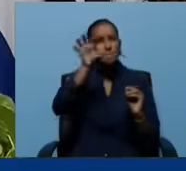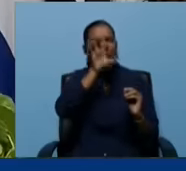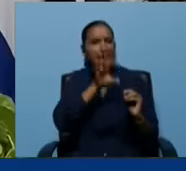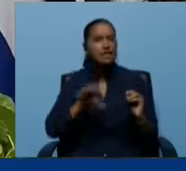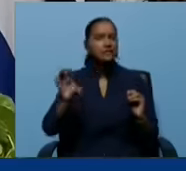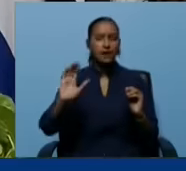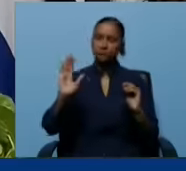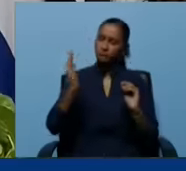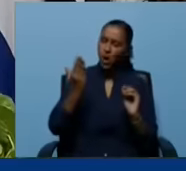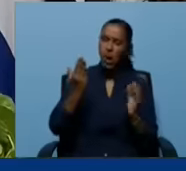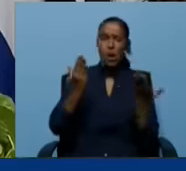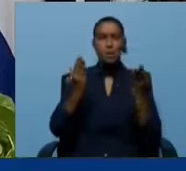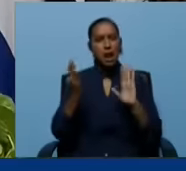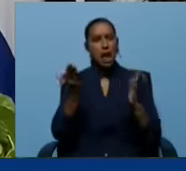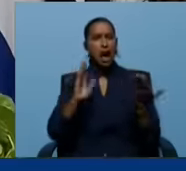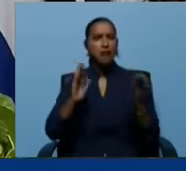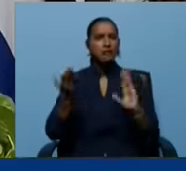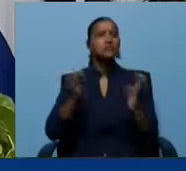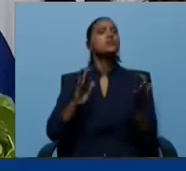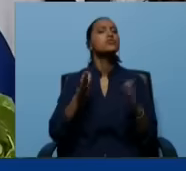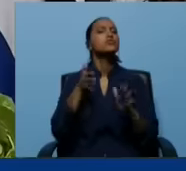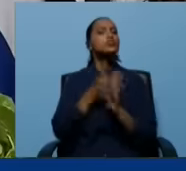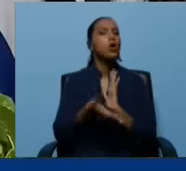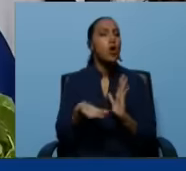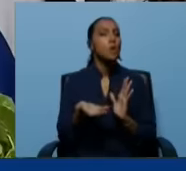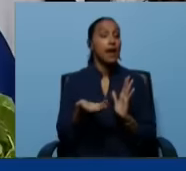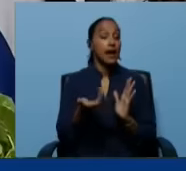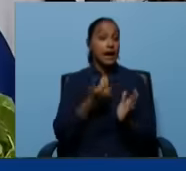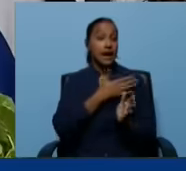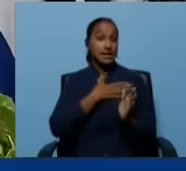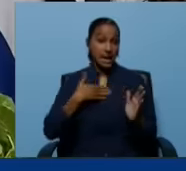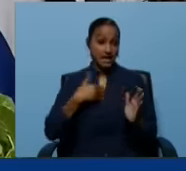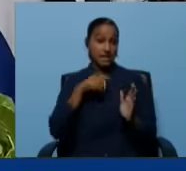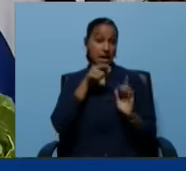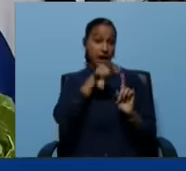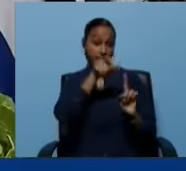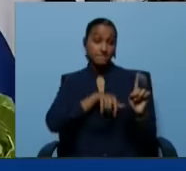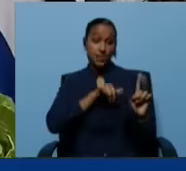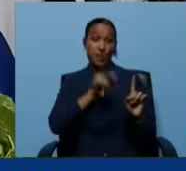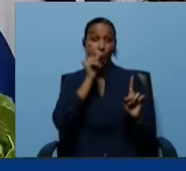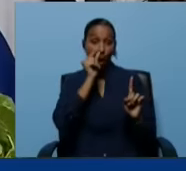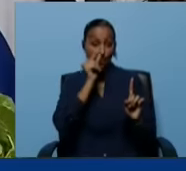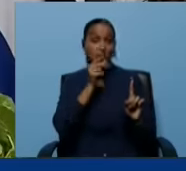intentando la construcción del canal por